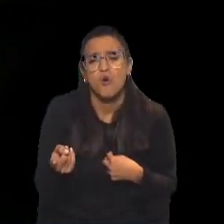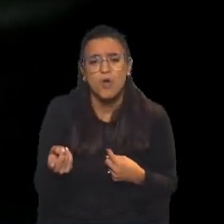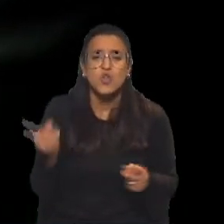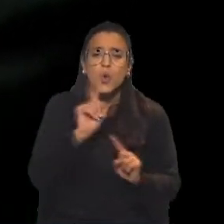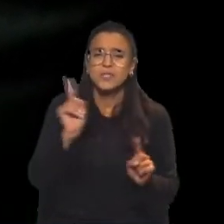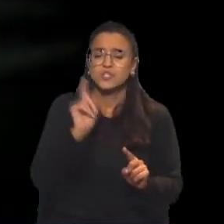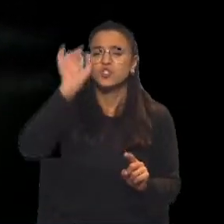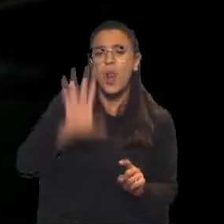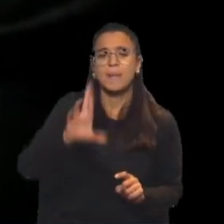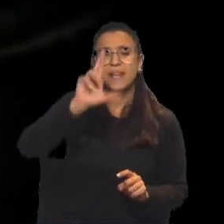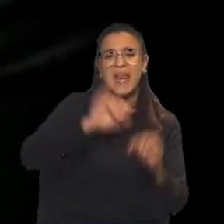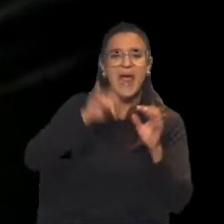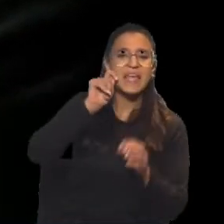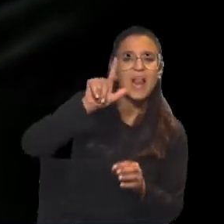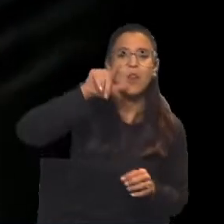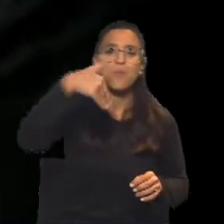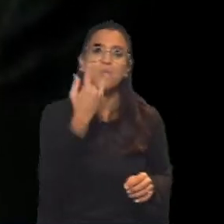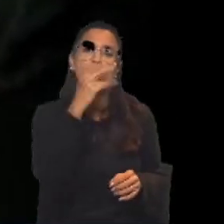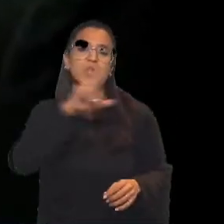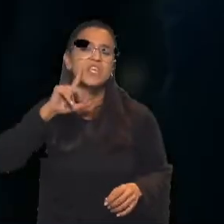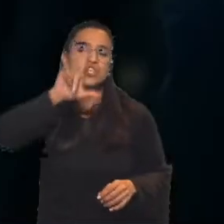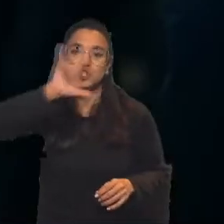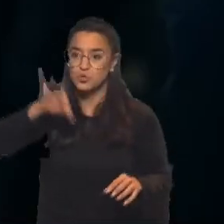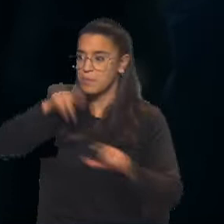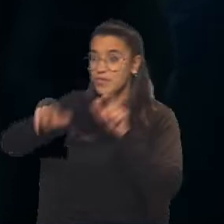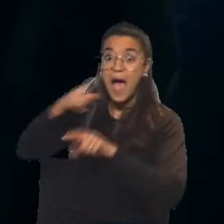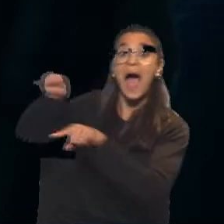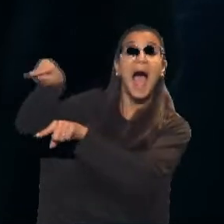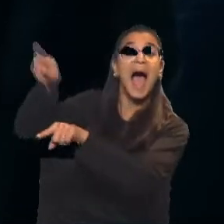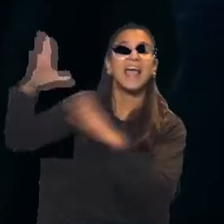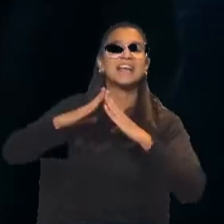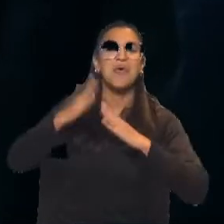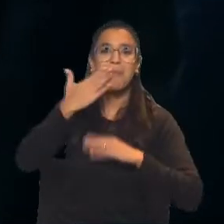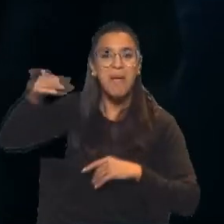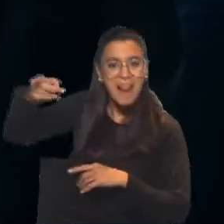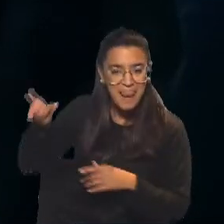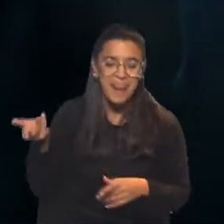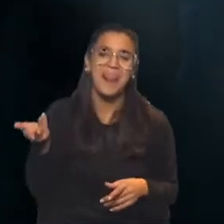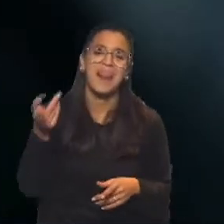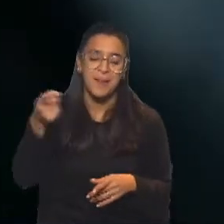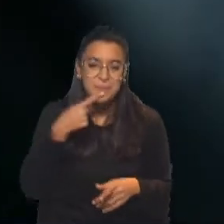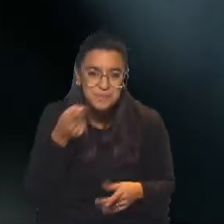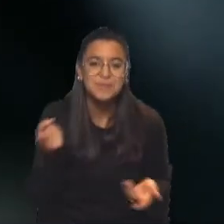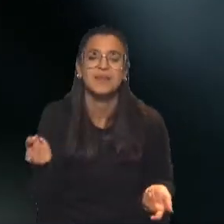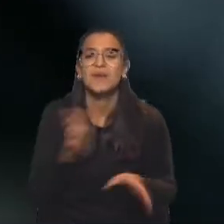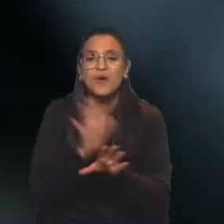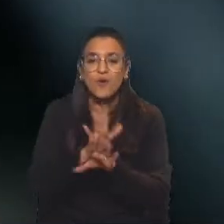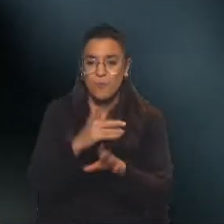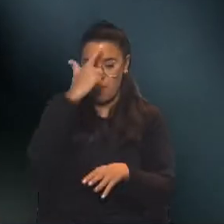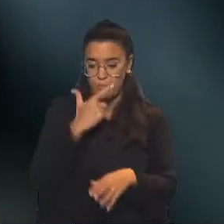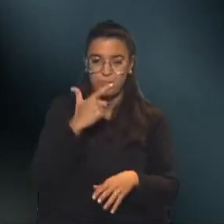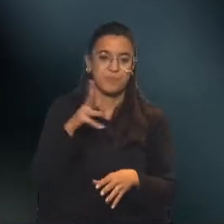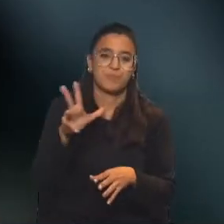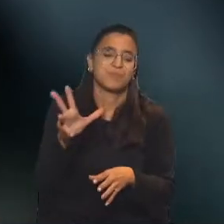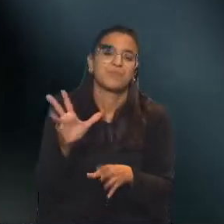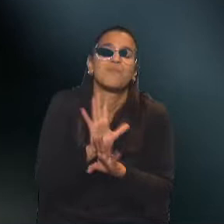papel de Raquel Murillo, que la gente te mira como, ah, la de La Casa de Papel. El que se te quede pegado el papel, me imagino